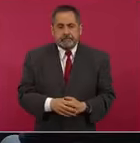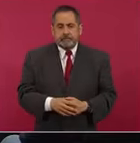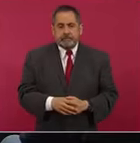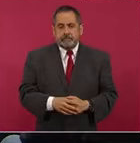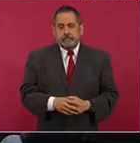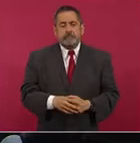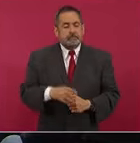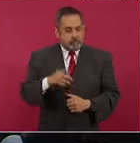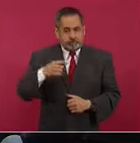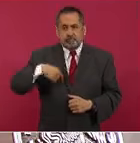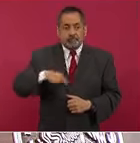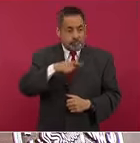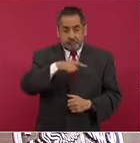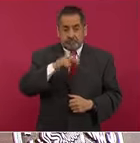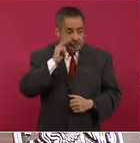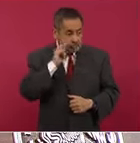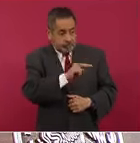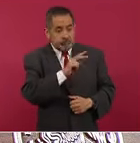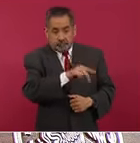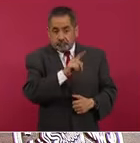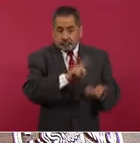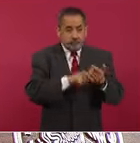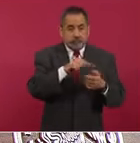porque sí hay una campaña